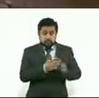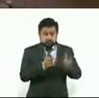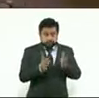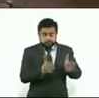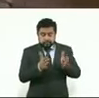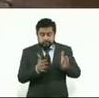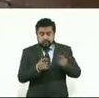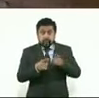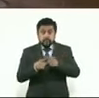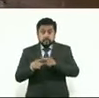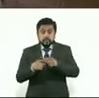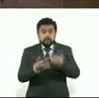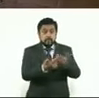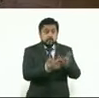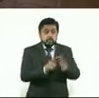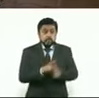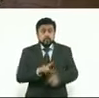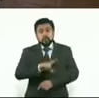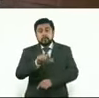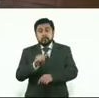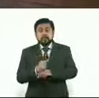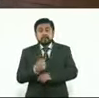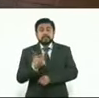7:20 de la mañana.